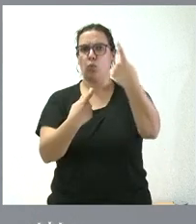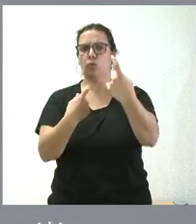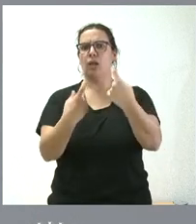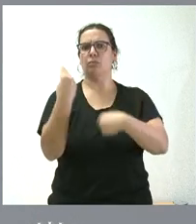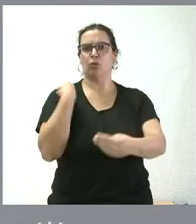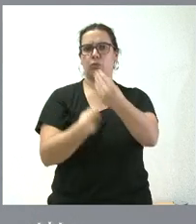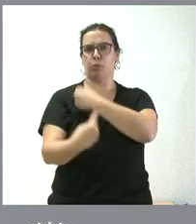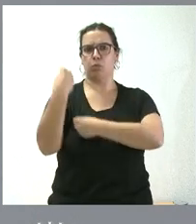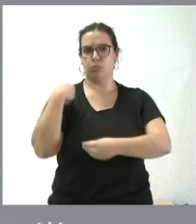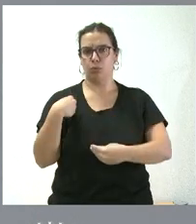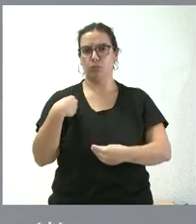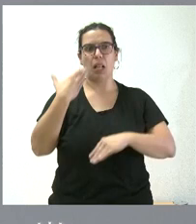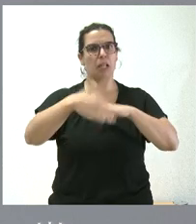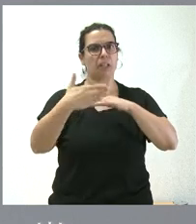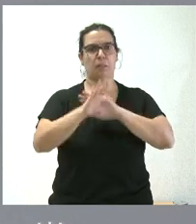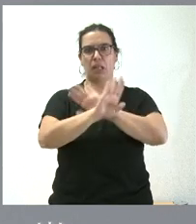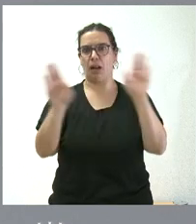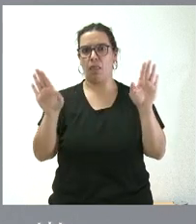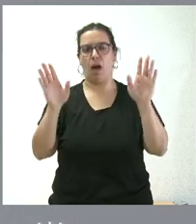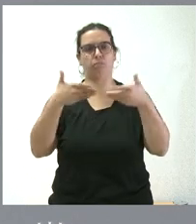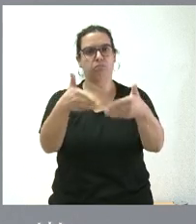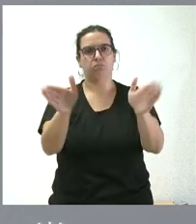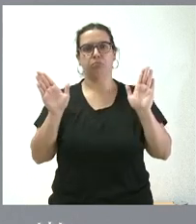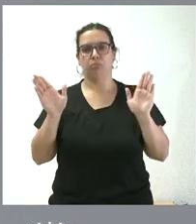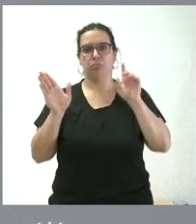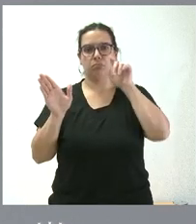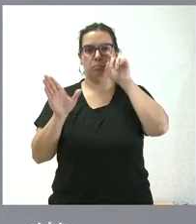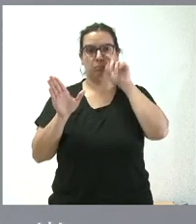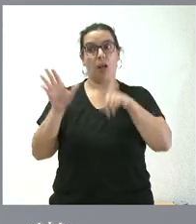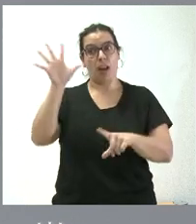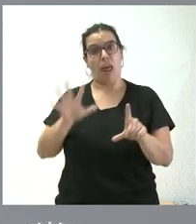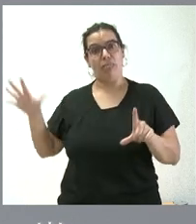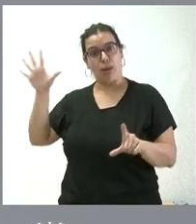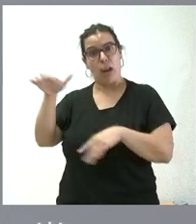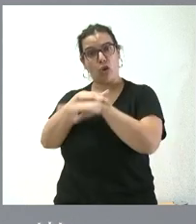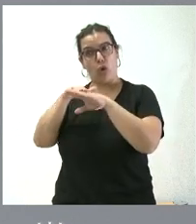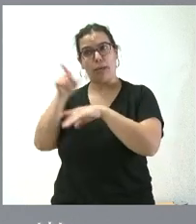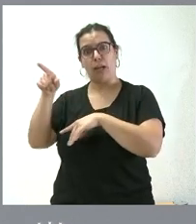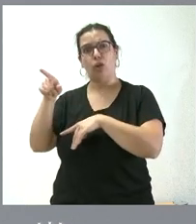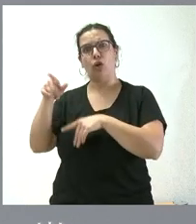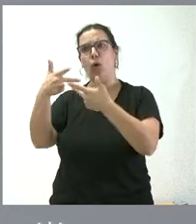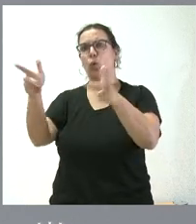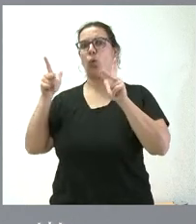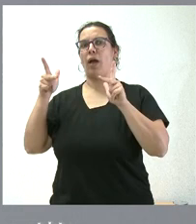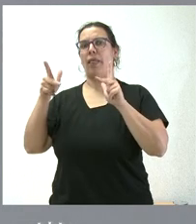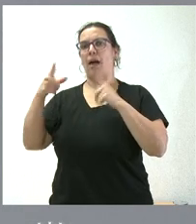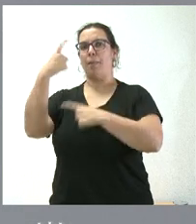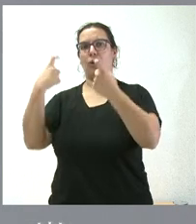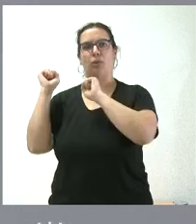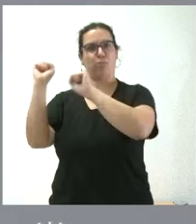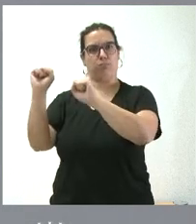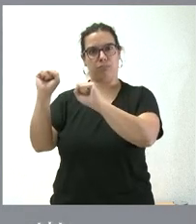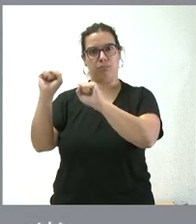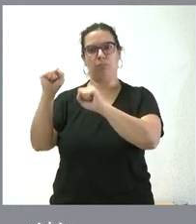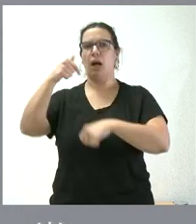asumimos preguntas sin límite Esta no es una comparecencia como vemos en el ámbito nacional sin preguntas Esta no es una comparecencia